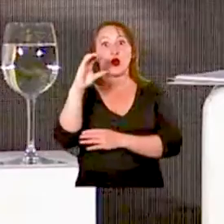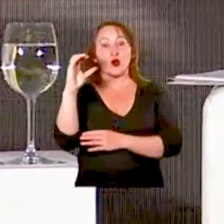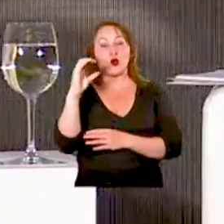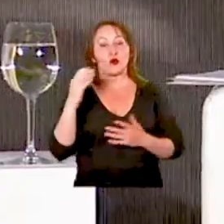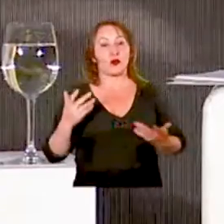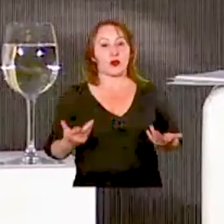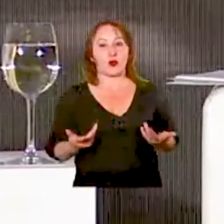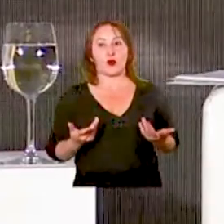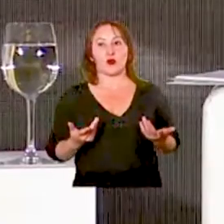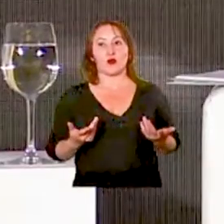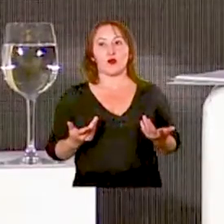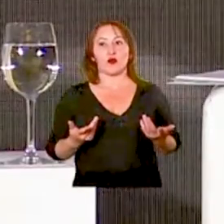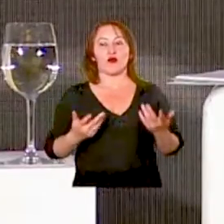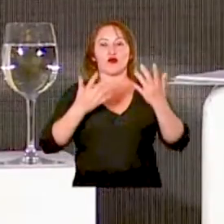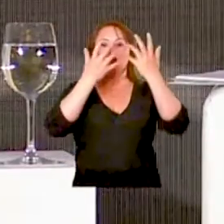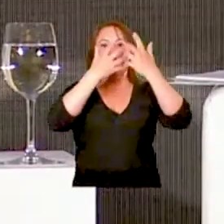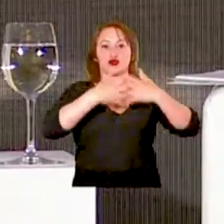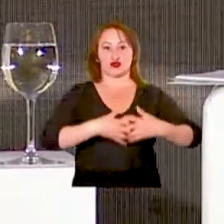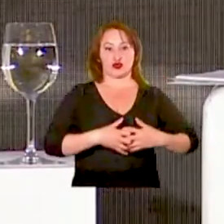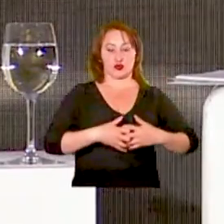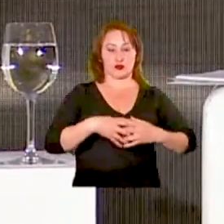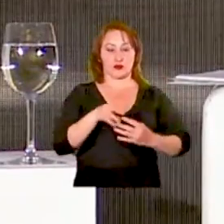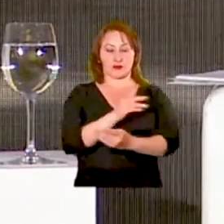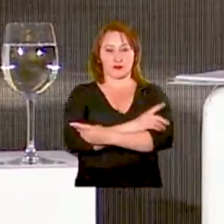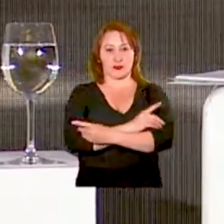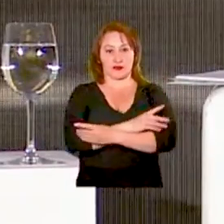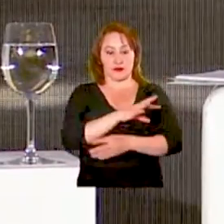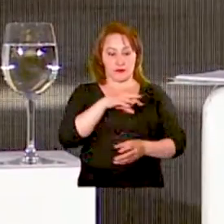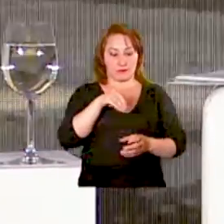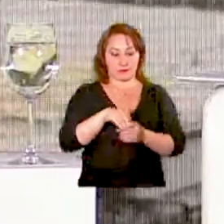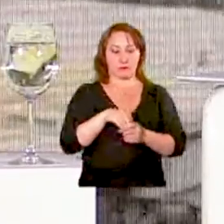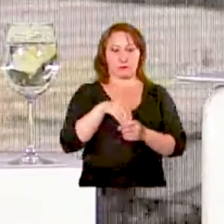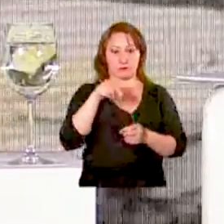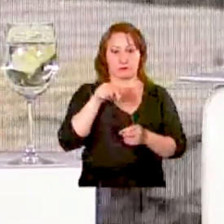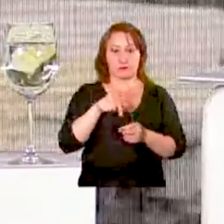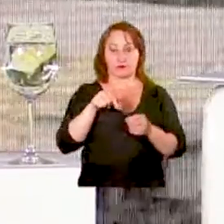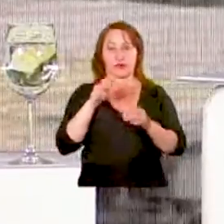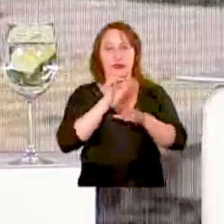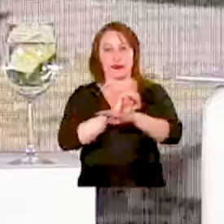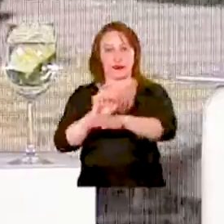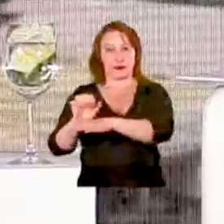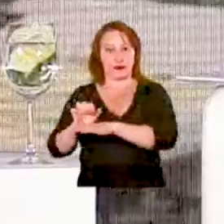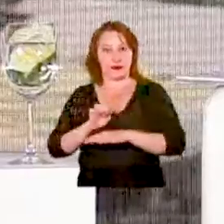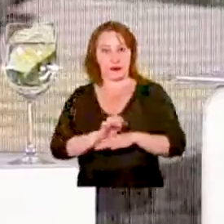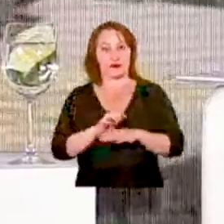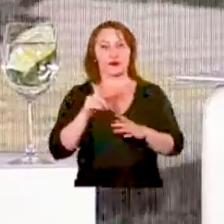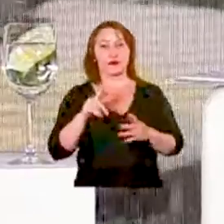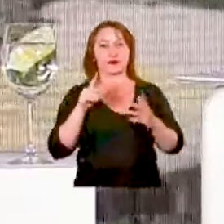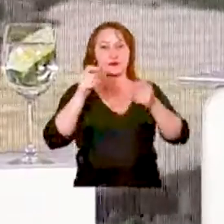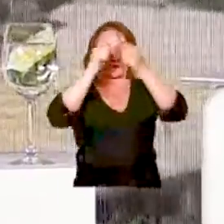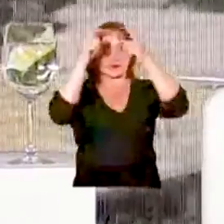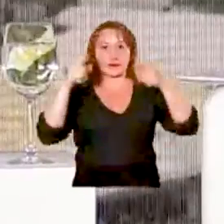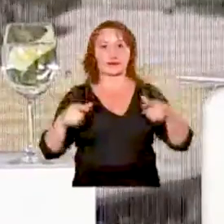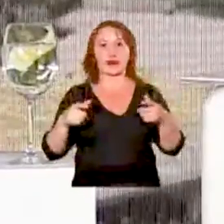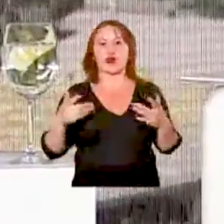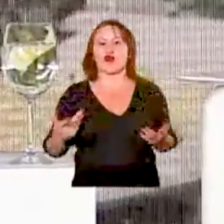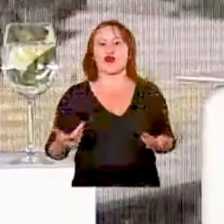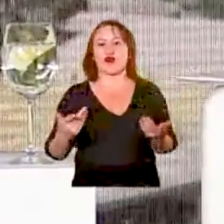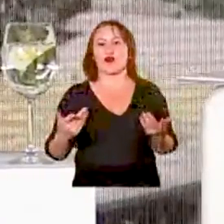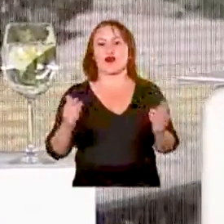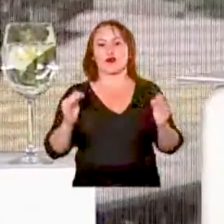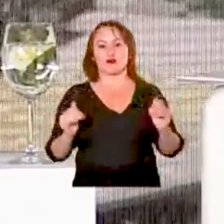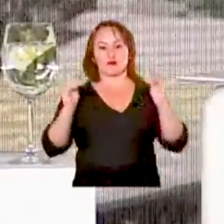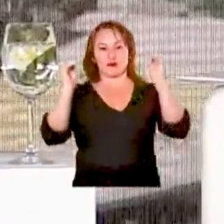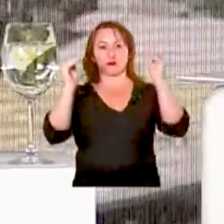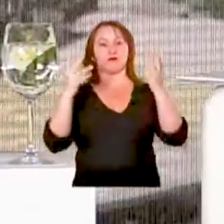existe la función disciplinaria interna que se realiza dentro de las entidades del Estado, de una forma